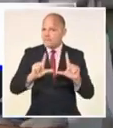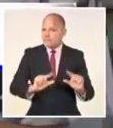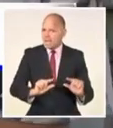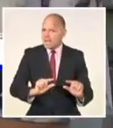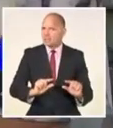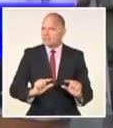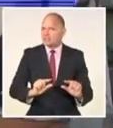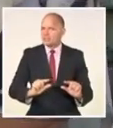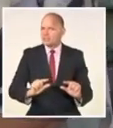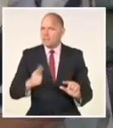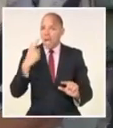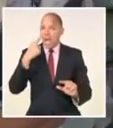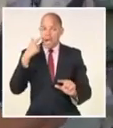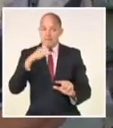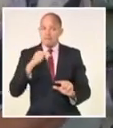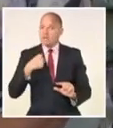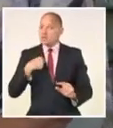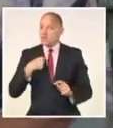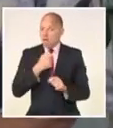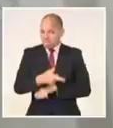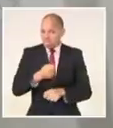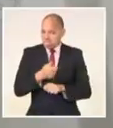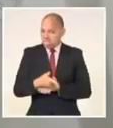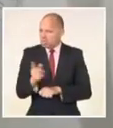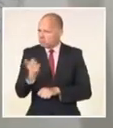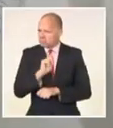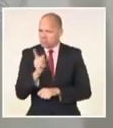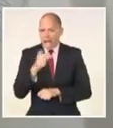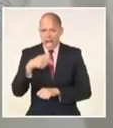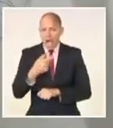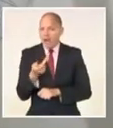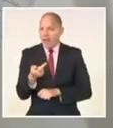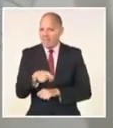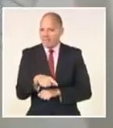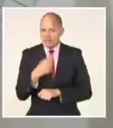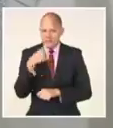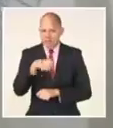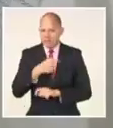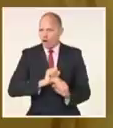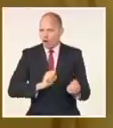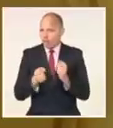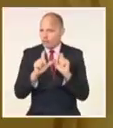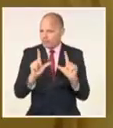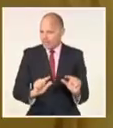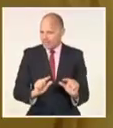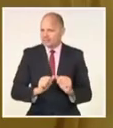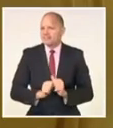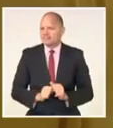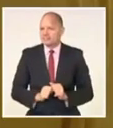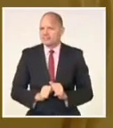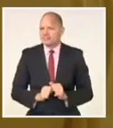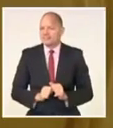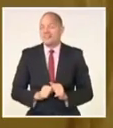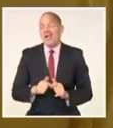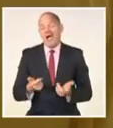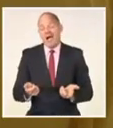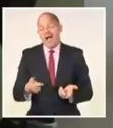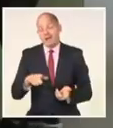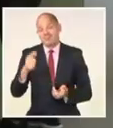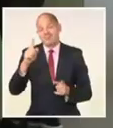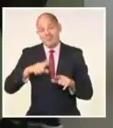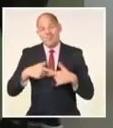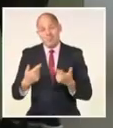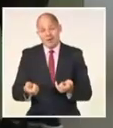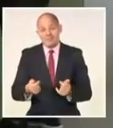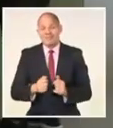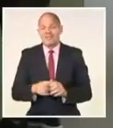de facturarme desde el punto de vista de dinero. Las medidas contenidas en la instrucción número 3 del primer